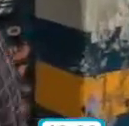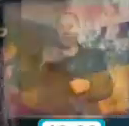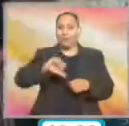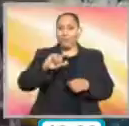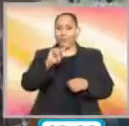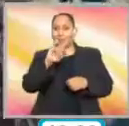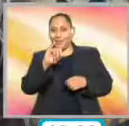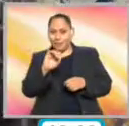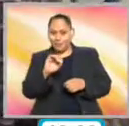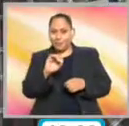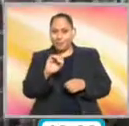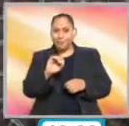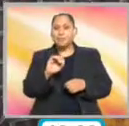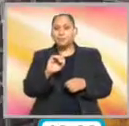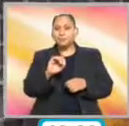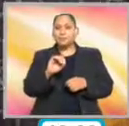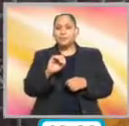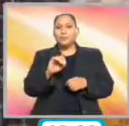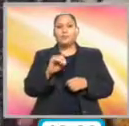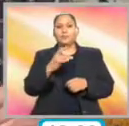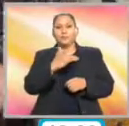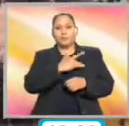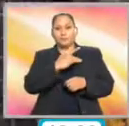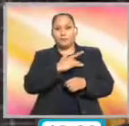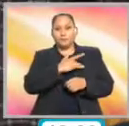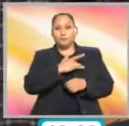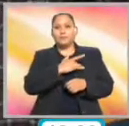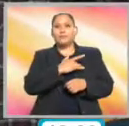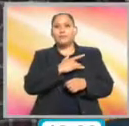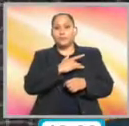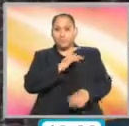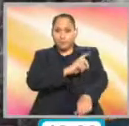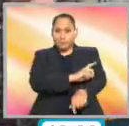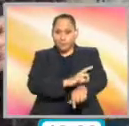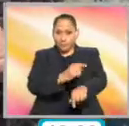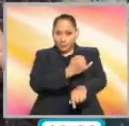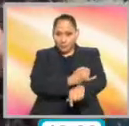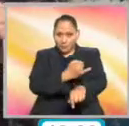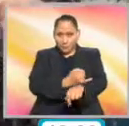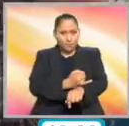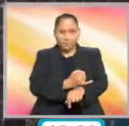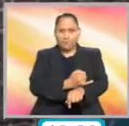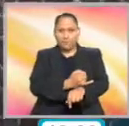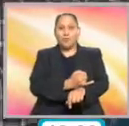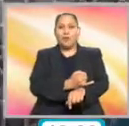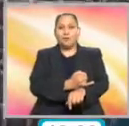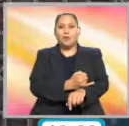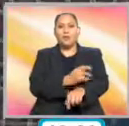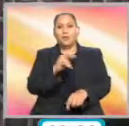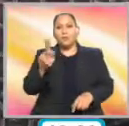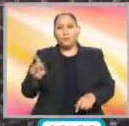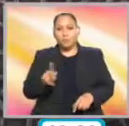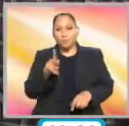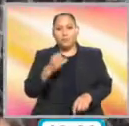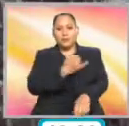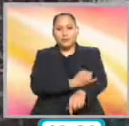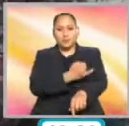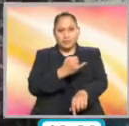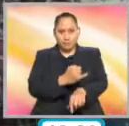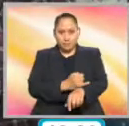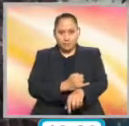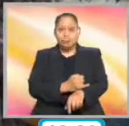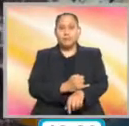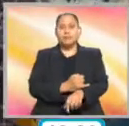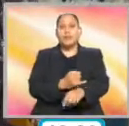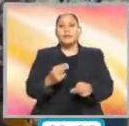Hoy, tío Alberto, nos toca estar en el corazón, no de la delegación de Iztapalapa, sino en el pueblo de Iztapalapa,